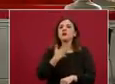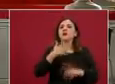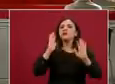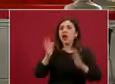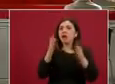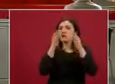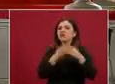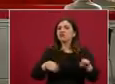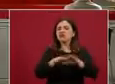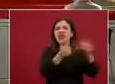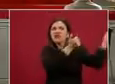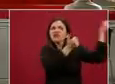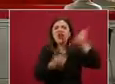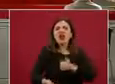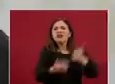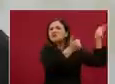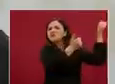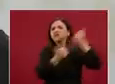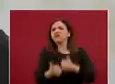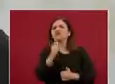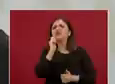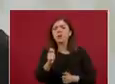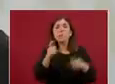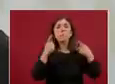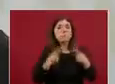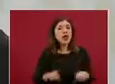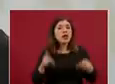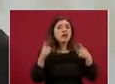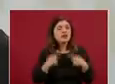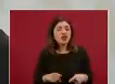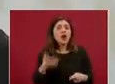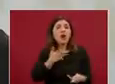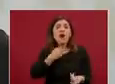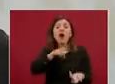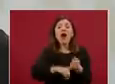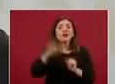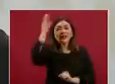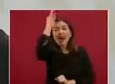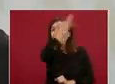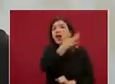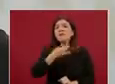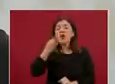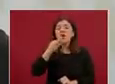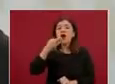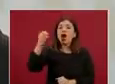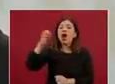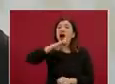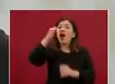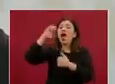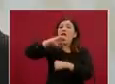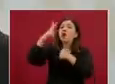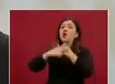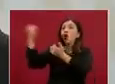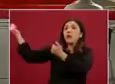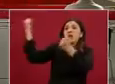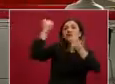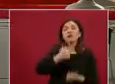de importaciones de personas que importaron el sarampión desde Europa.